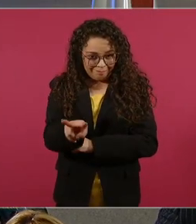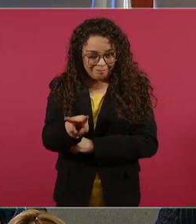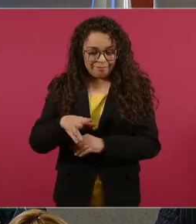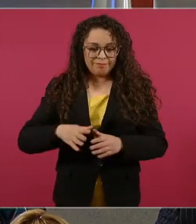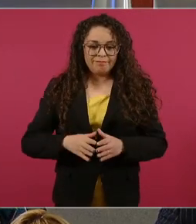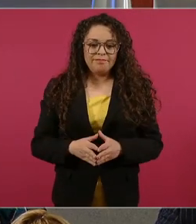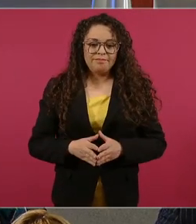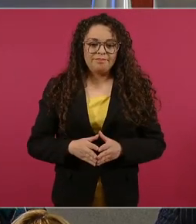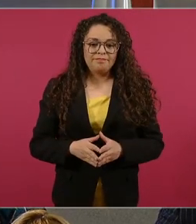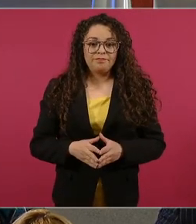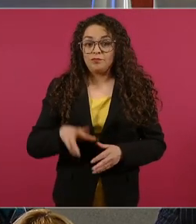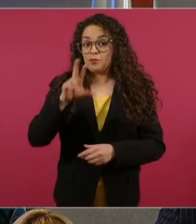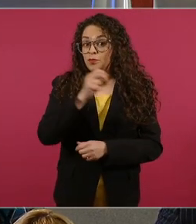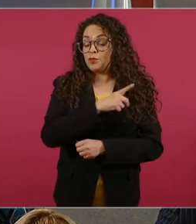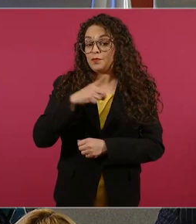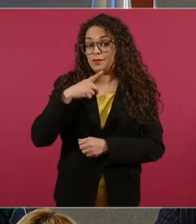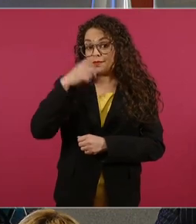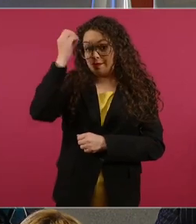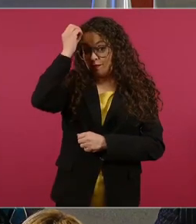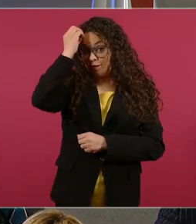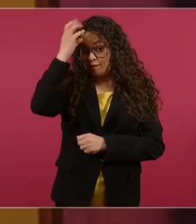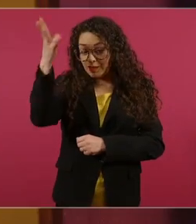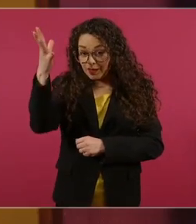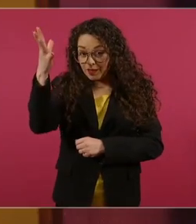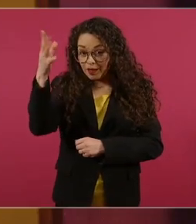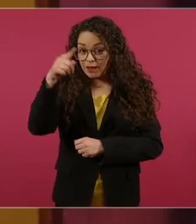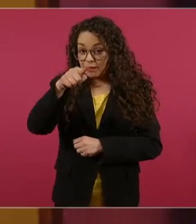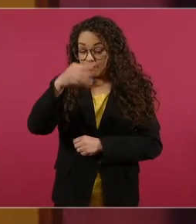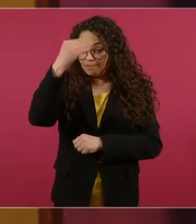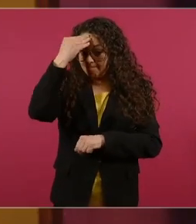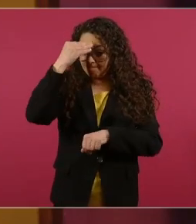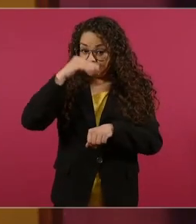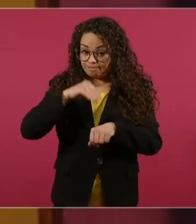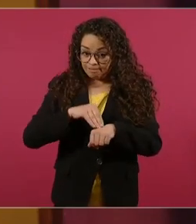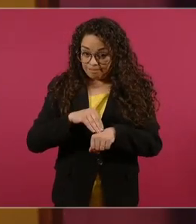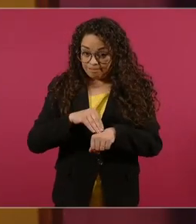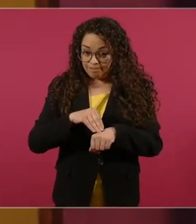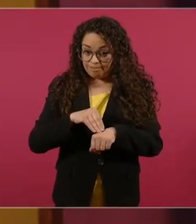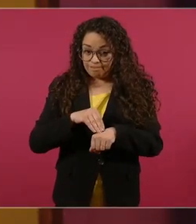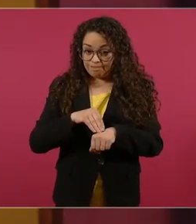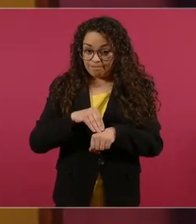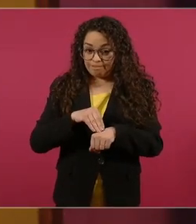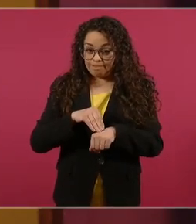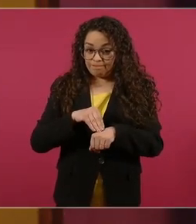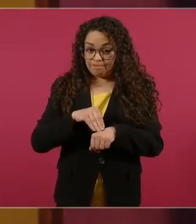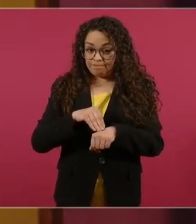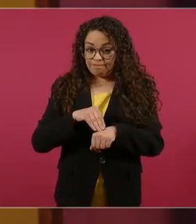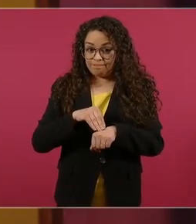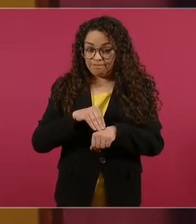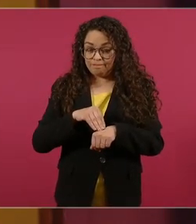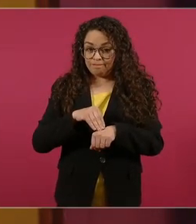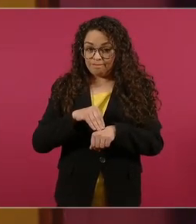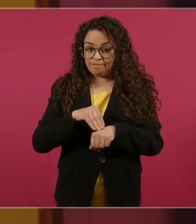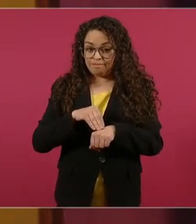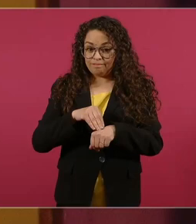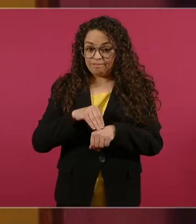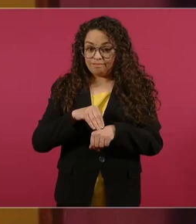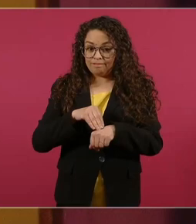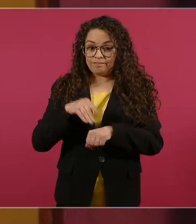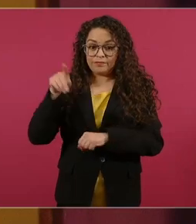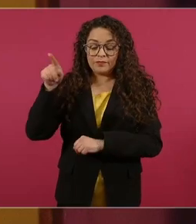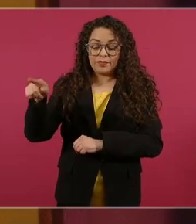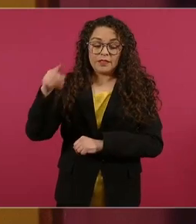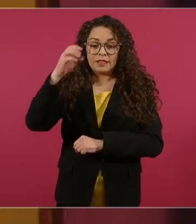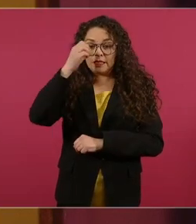Debe recordarse que con el usurpador prácticamente se entregó la